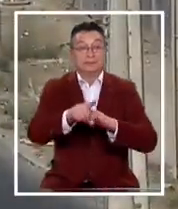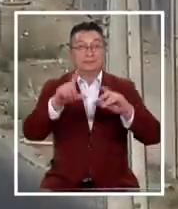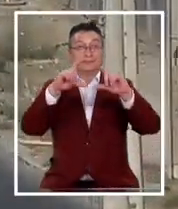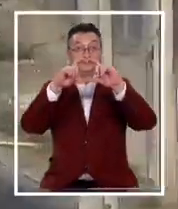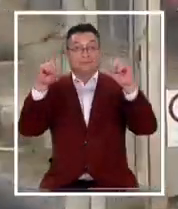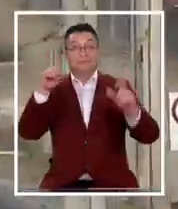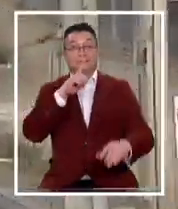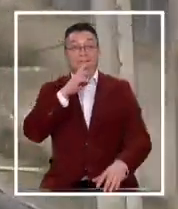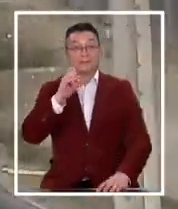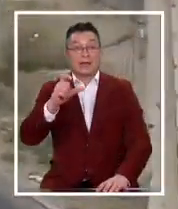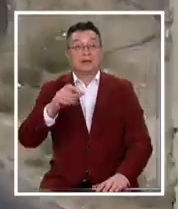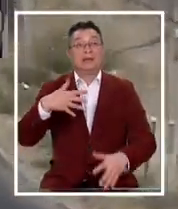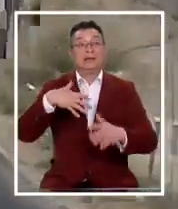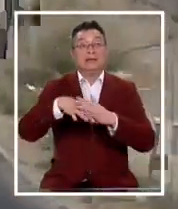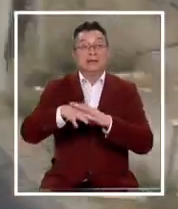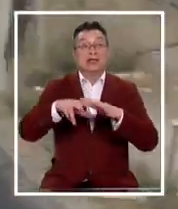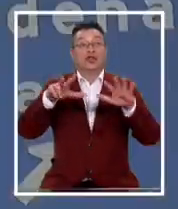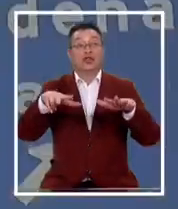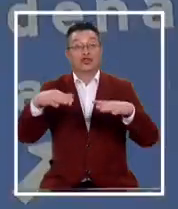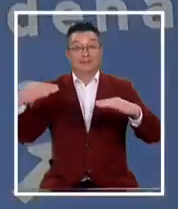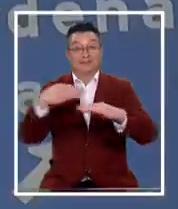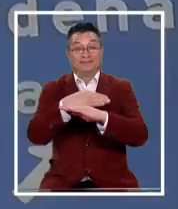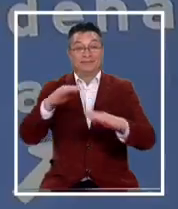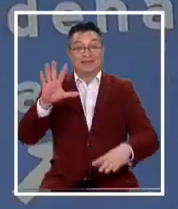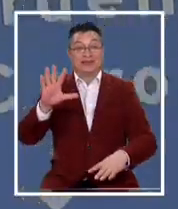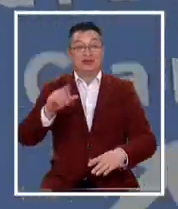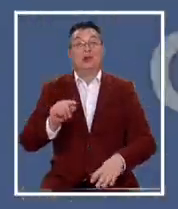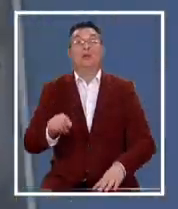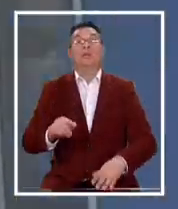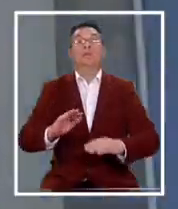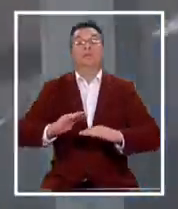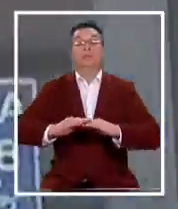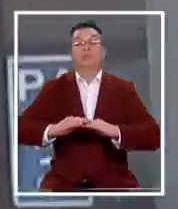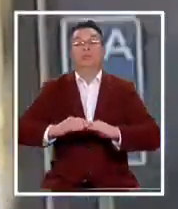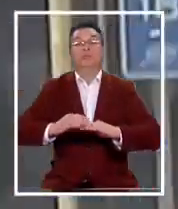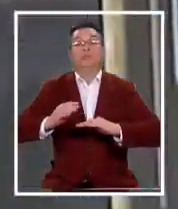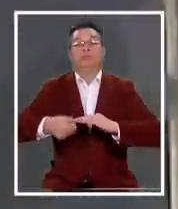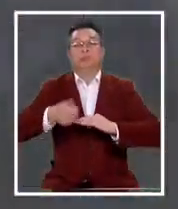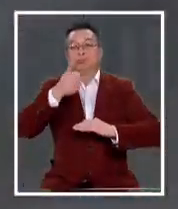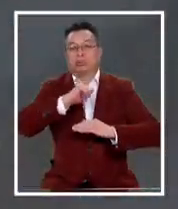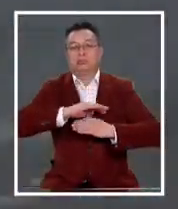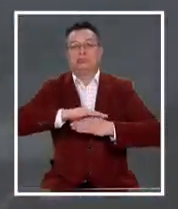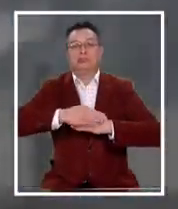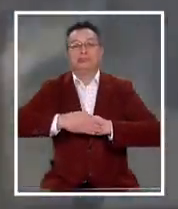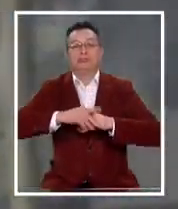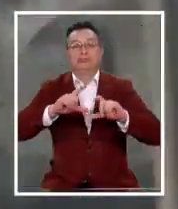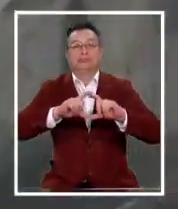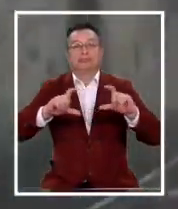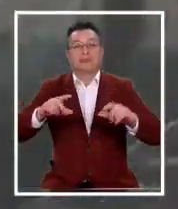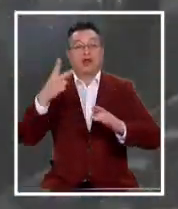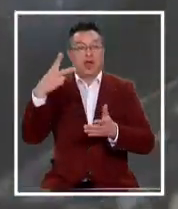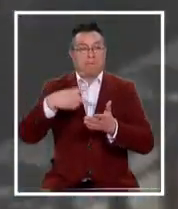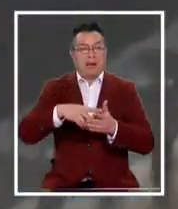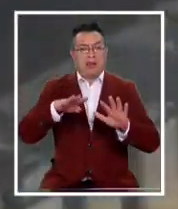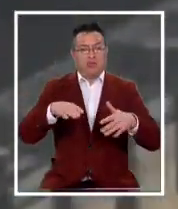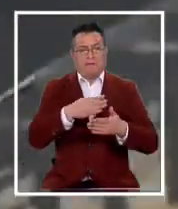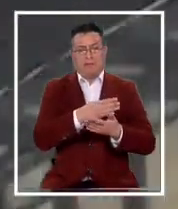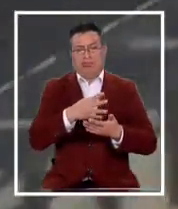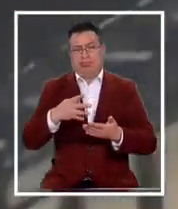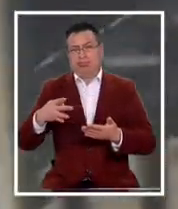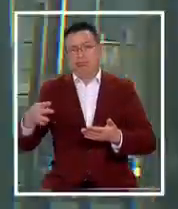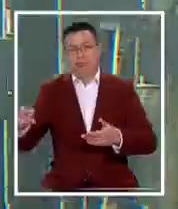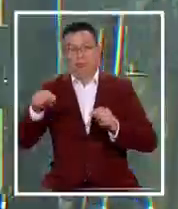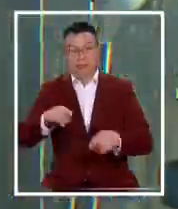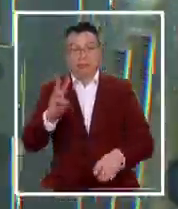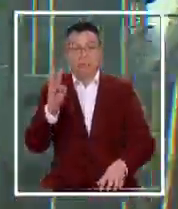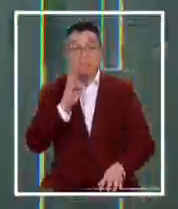pórticos 15 y 18 de la Ruta 5, activaba el mecanismo. Creen que desde el 2019 operaba de esta forma. Por eso